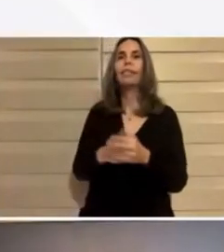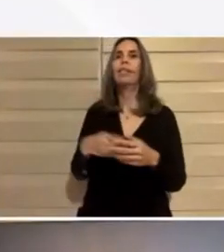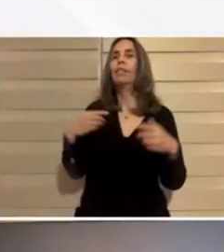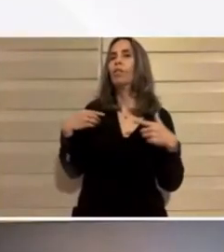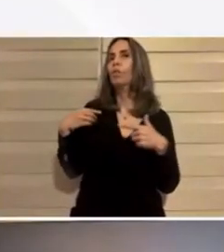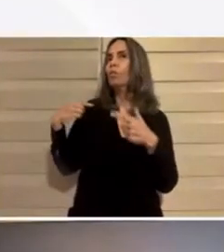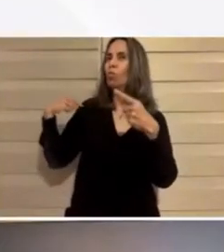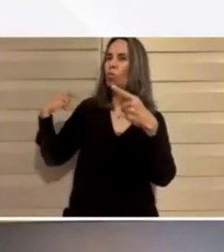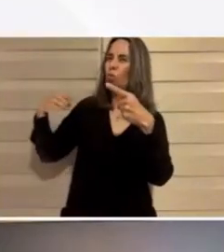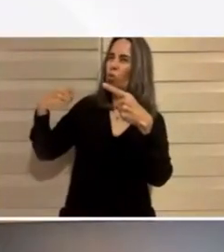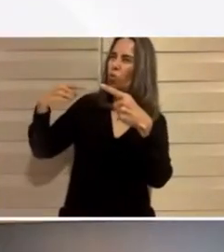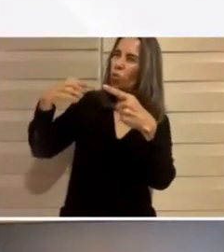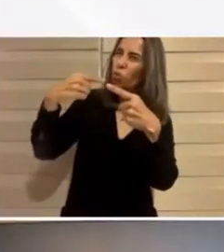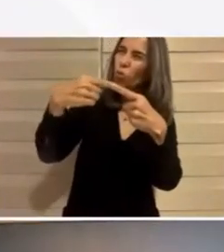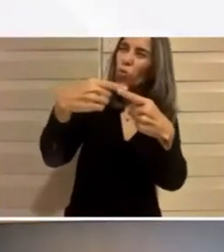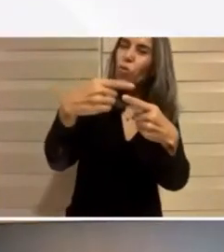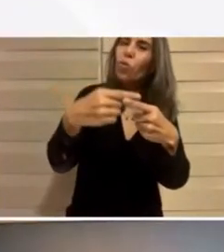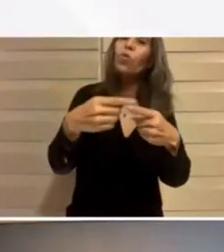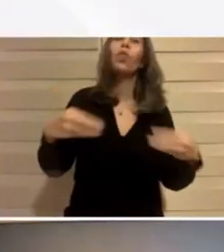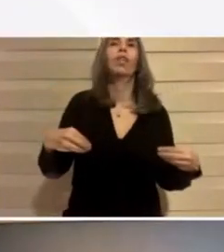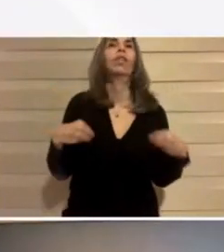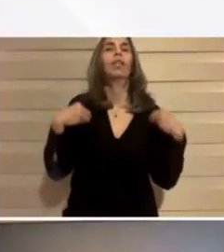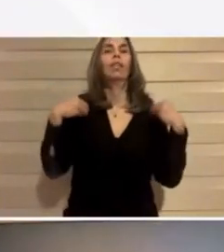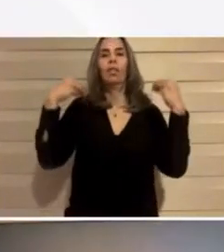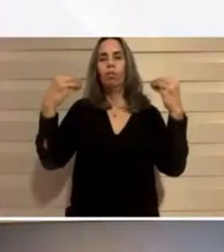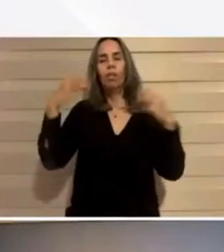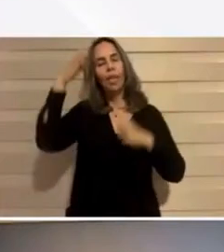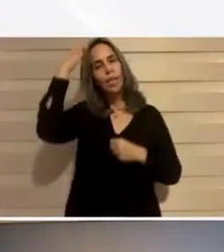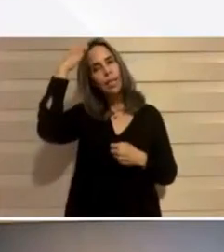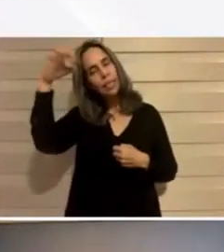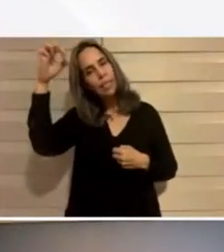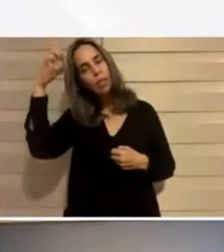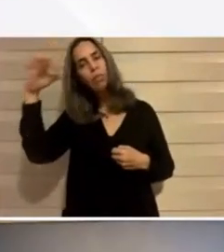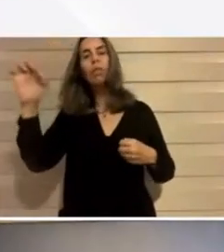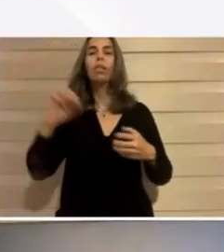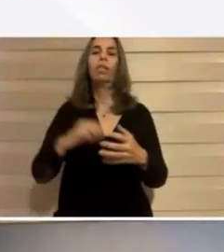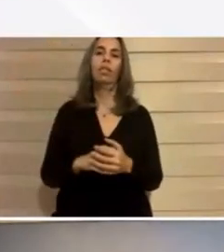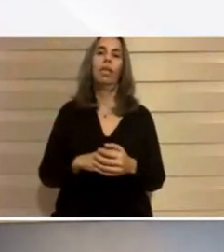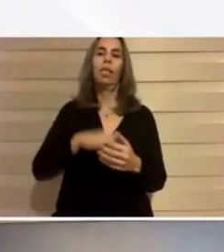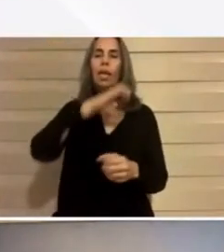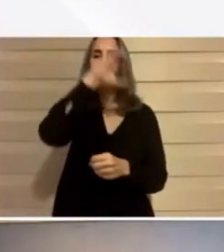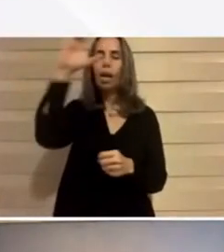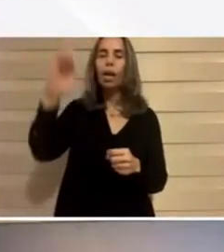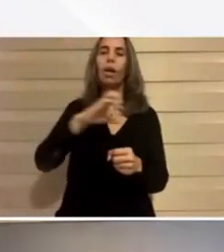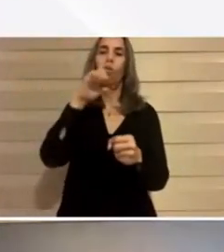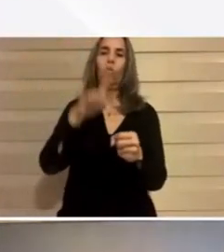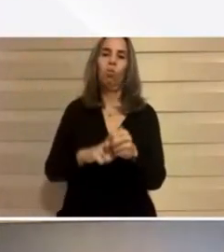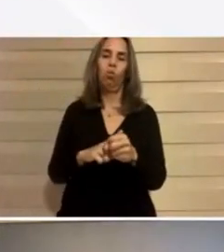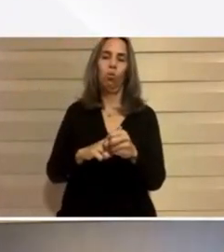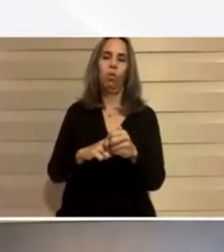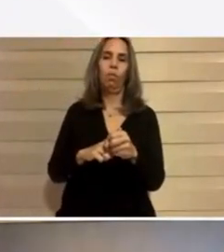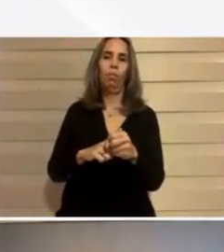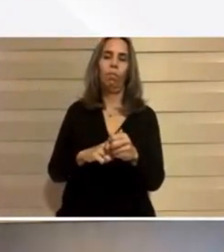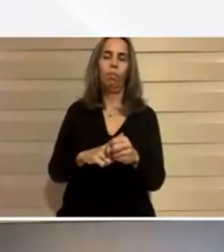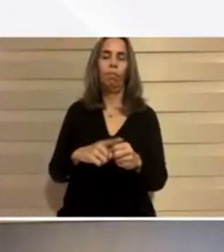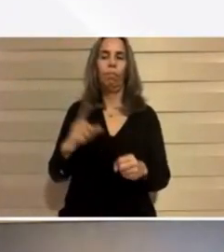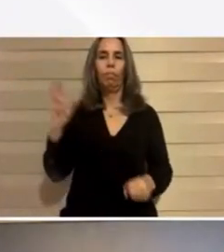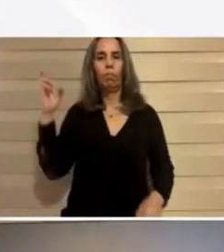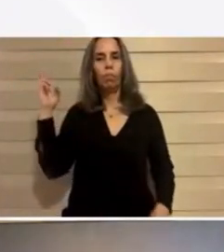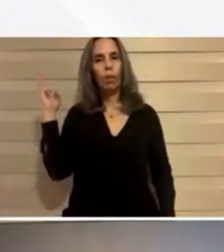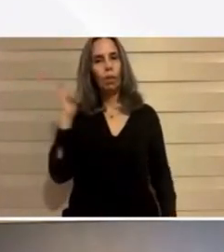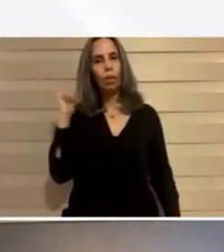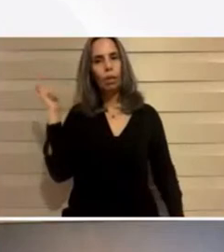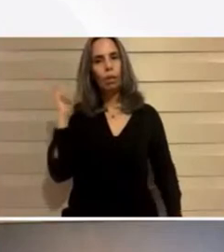México, desarrollando proyectos sustentables, experta en el desarrollo innovador de la cultura generadora de